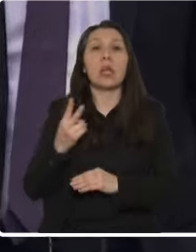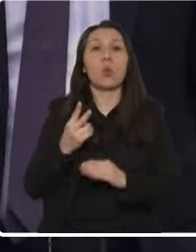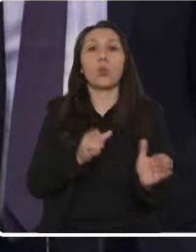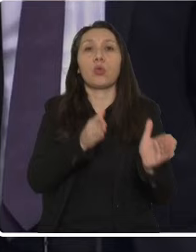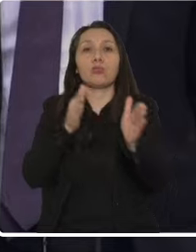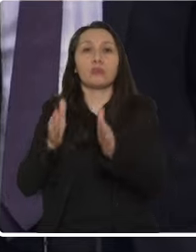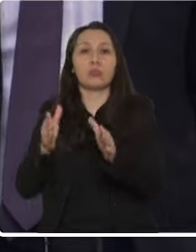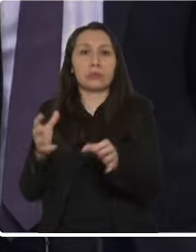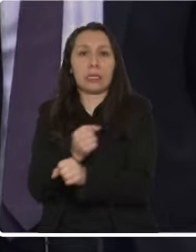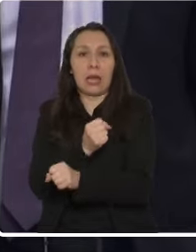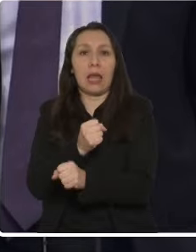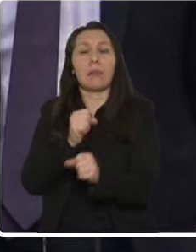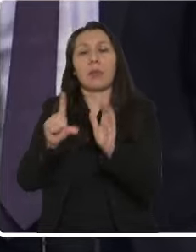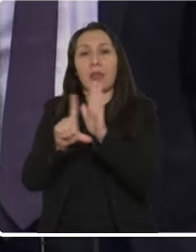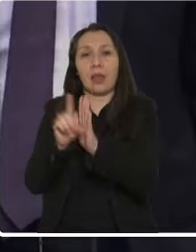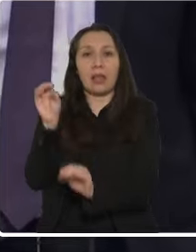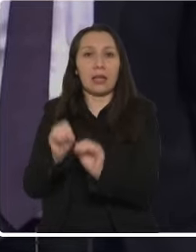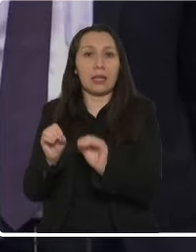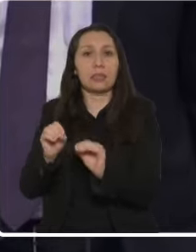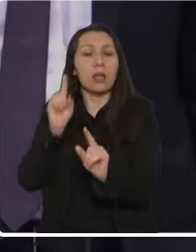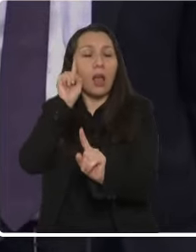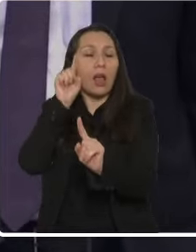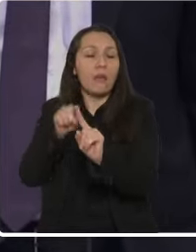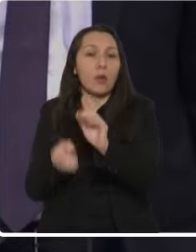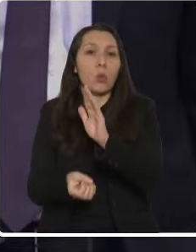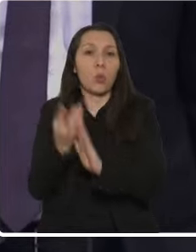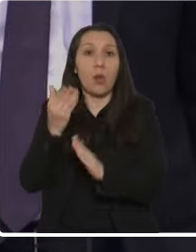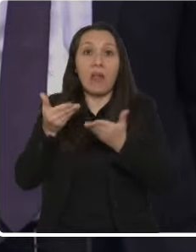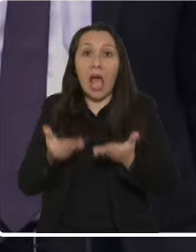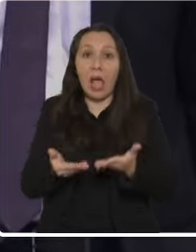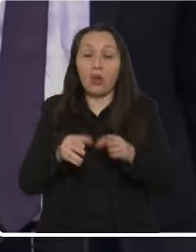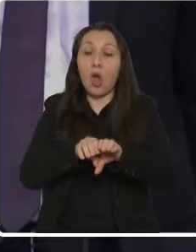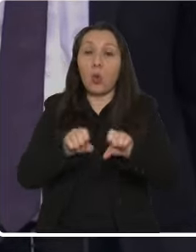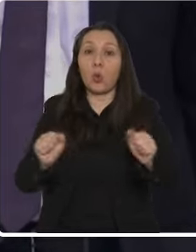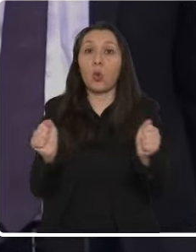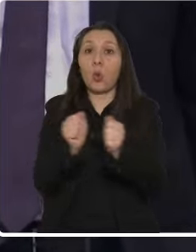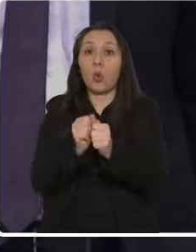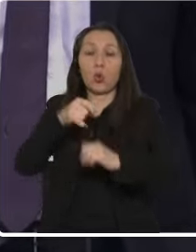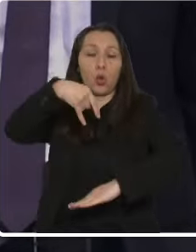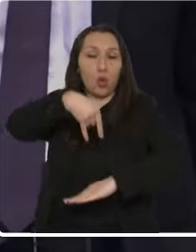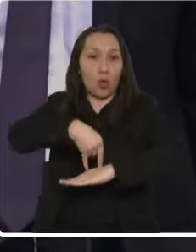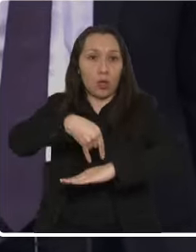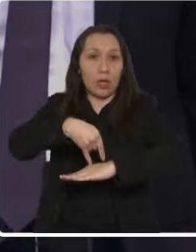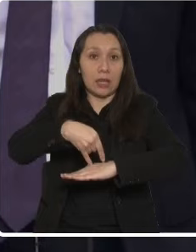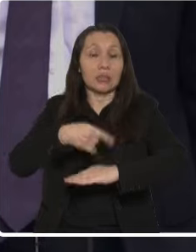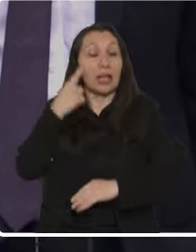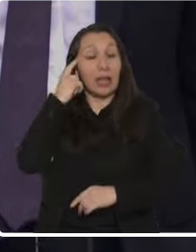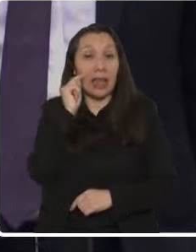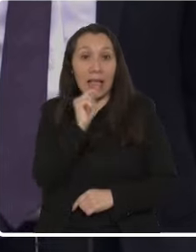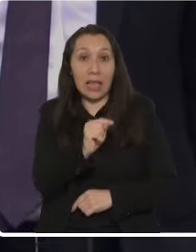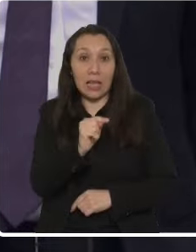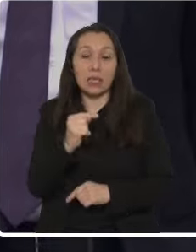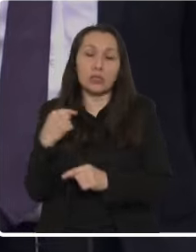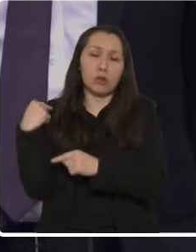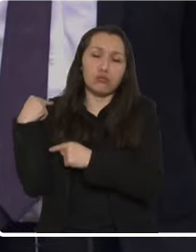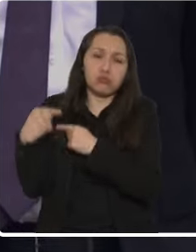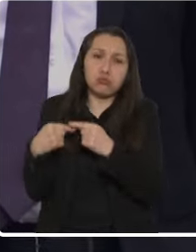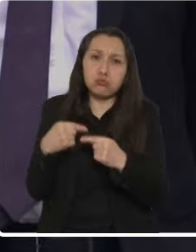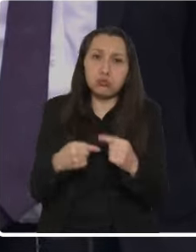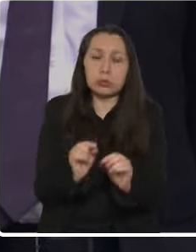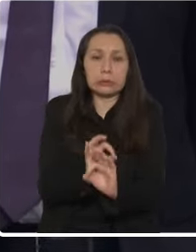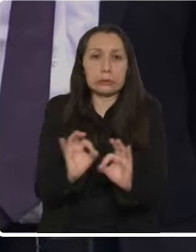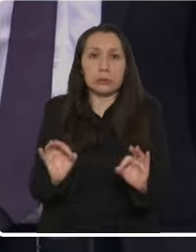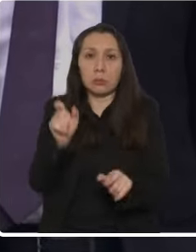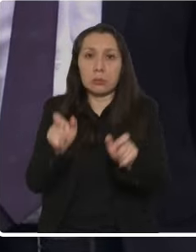fast track y tienen una nueva meta de aprobación que hemos acordado con el Congreso. Y creo que en base a esa trayectoria nadie